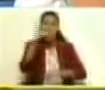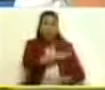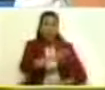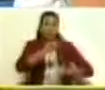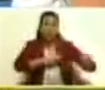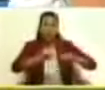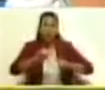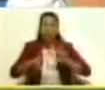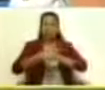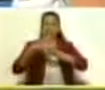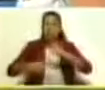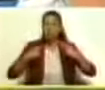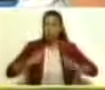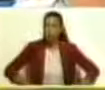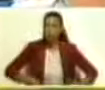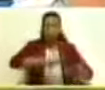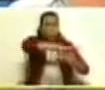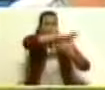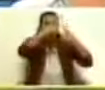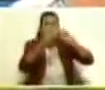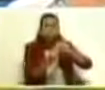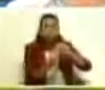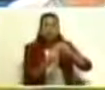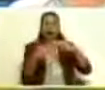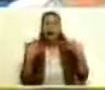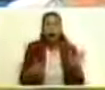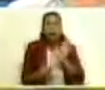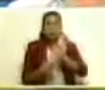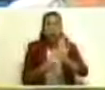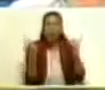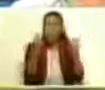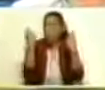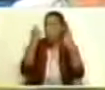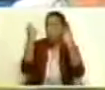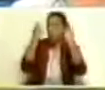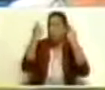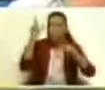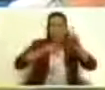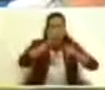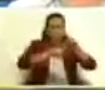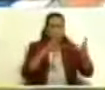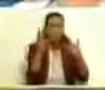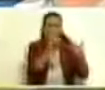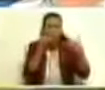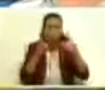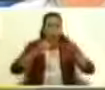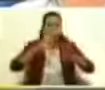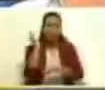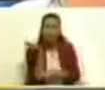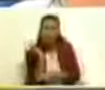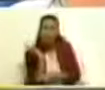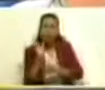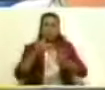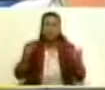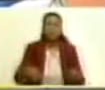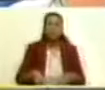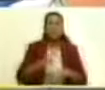sociales y de derechos humanos. Al final de las jornadas de las consultas y estos debates, en las asambleas se